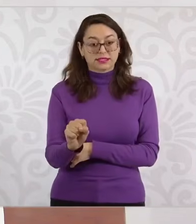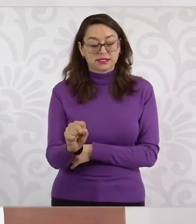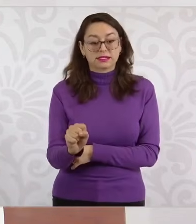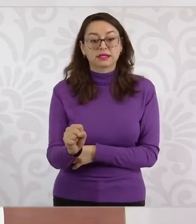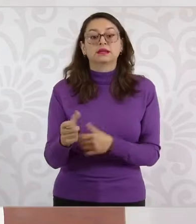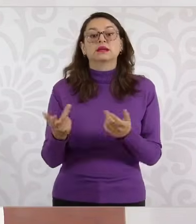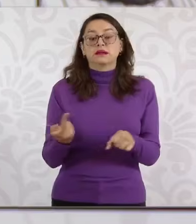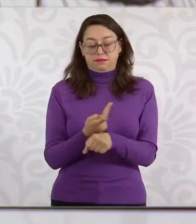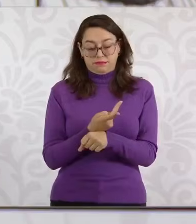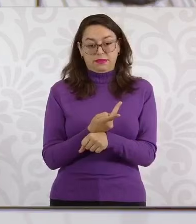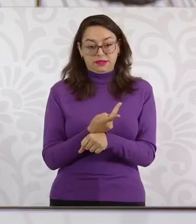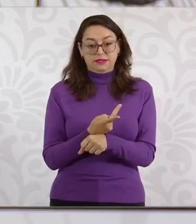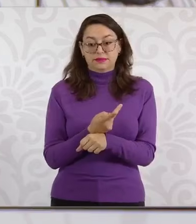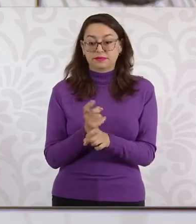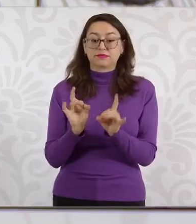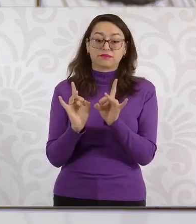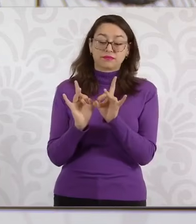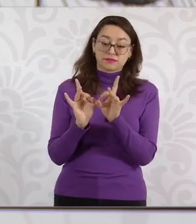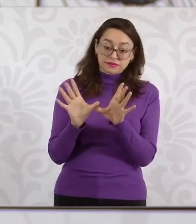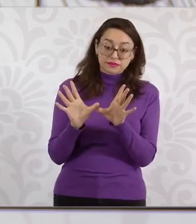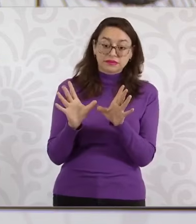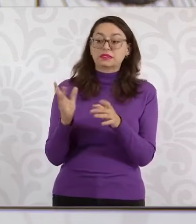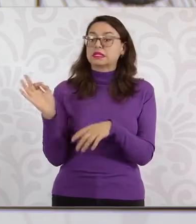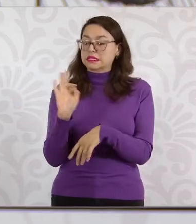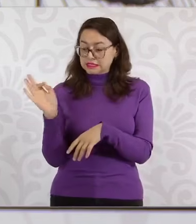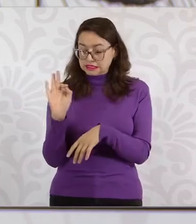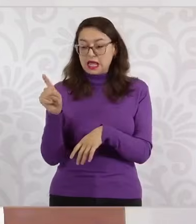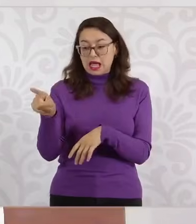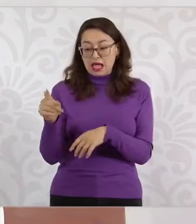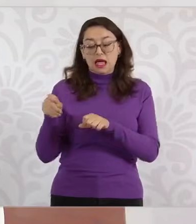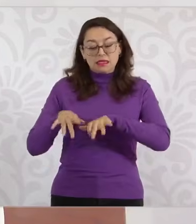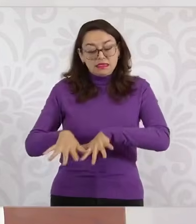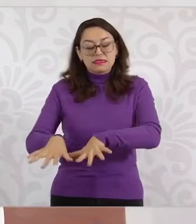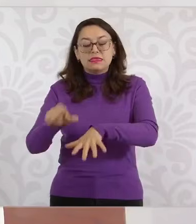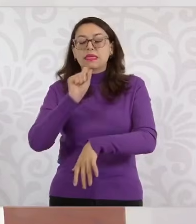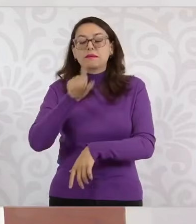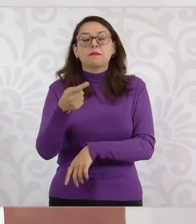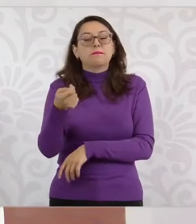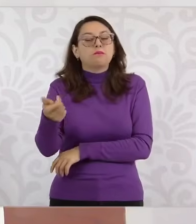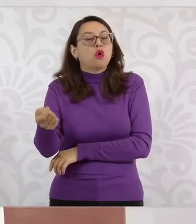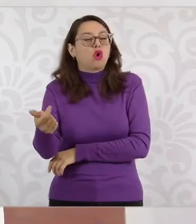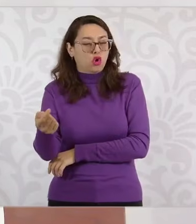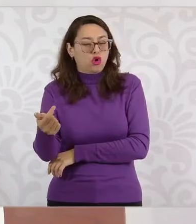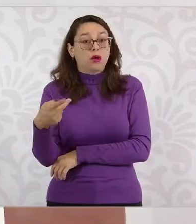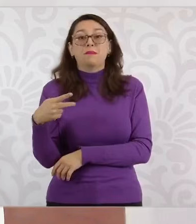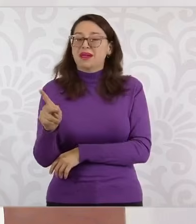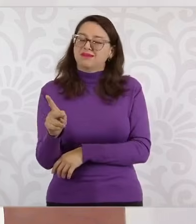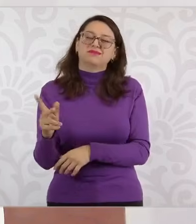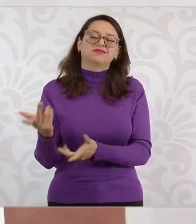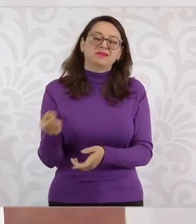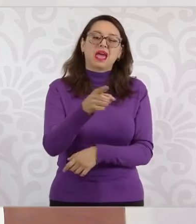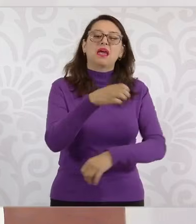que pudo haber tenido alguna implicación en derrame, pero en todo caso es menor. Lo principal fue un barco de una